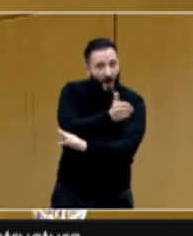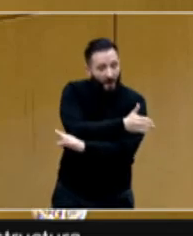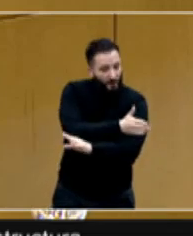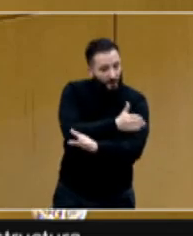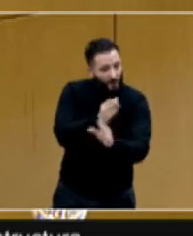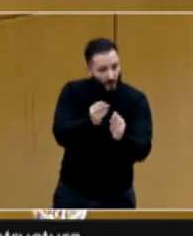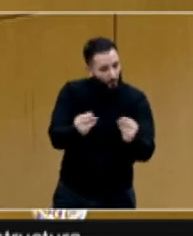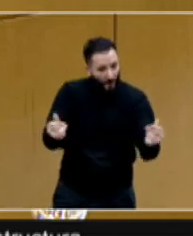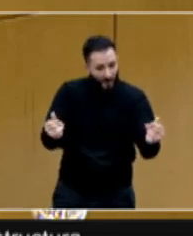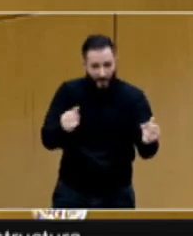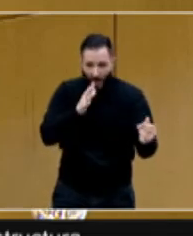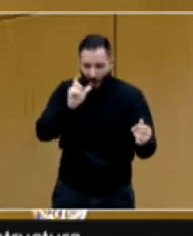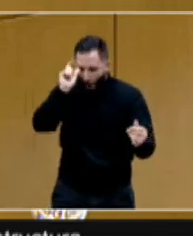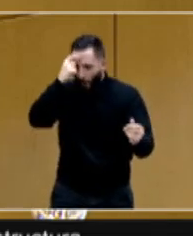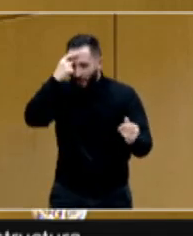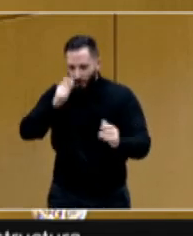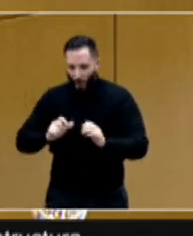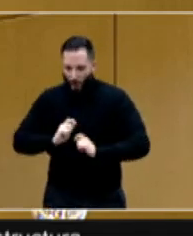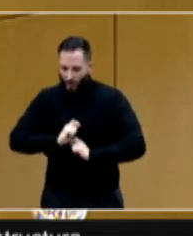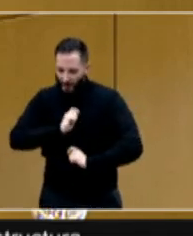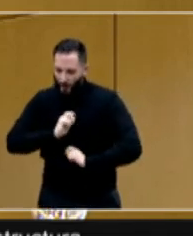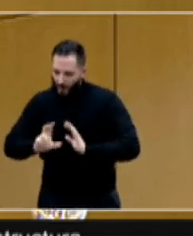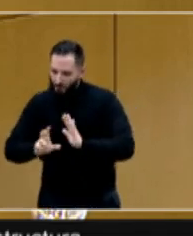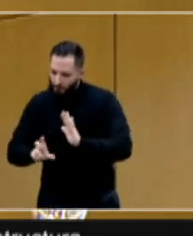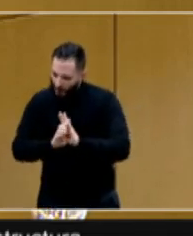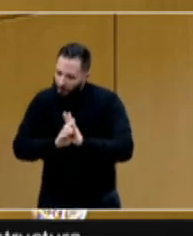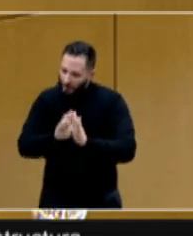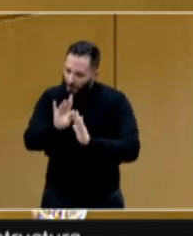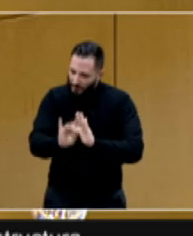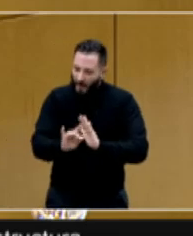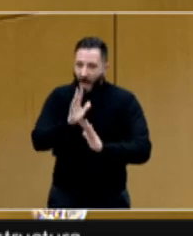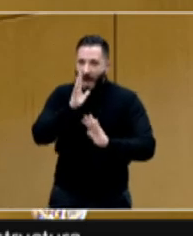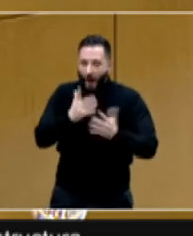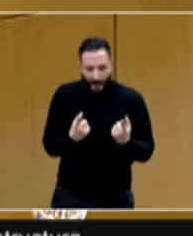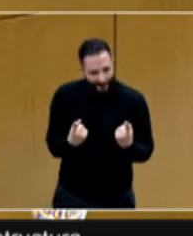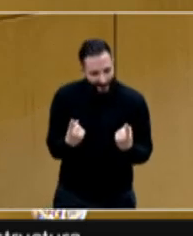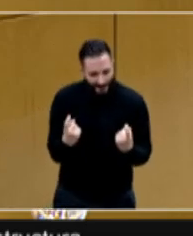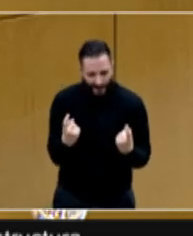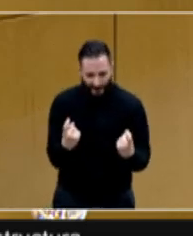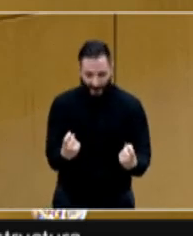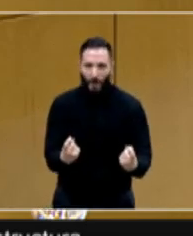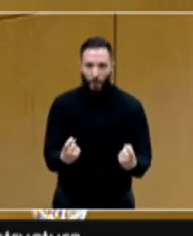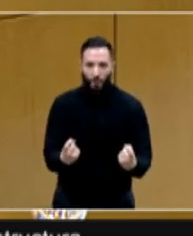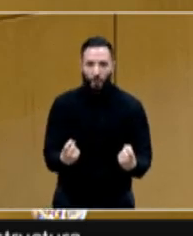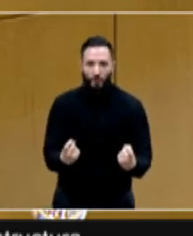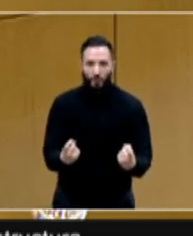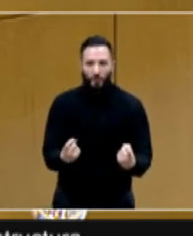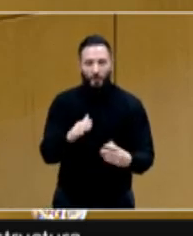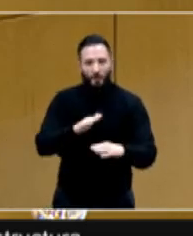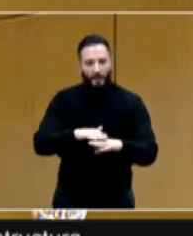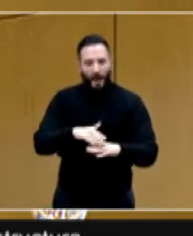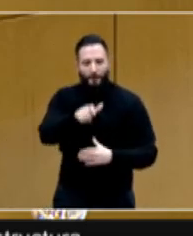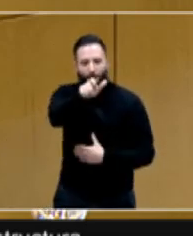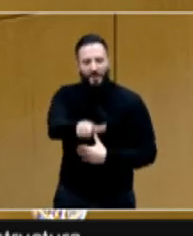era un concepto propio del Derecho civil ahora sí que es necesario supone efectivamente reconocer establecer qué es lo que necesita una persona